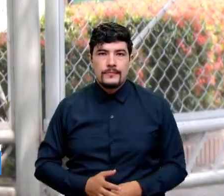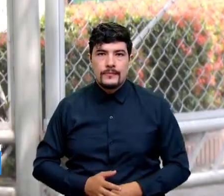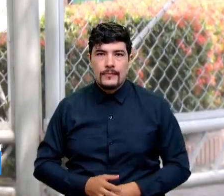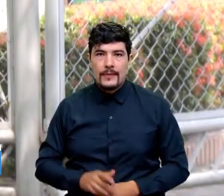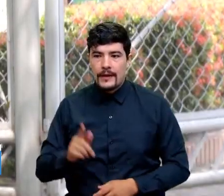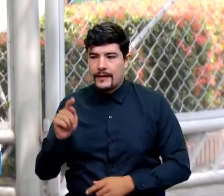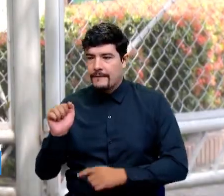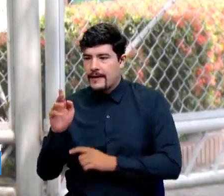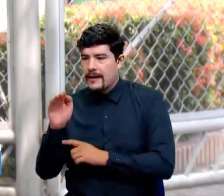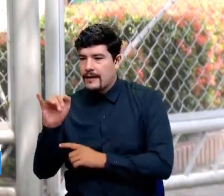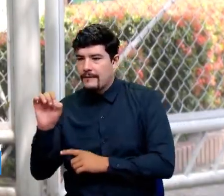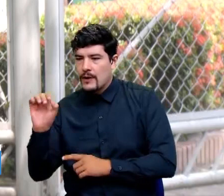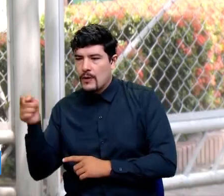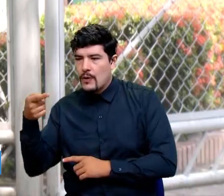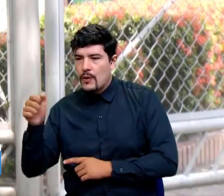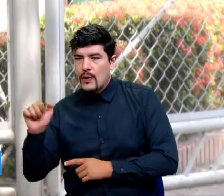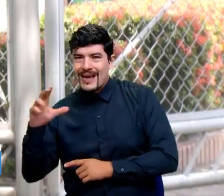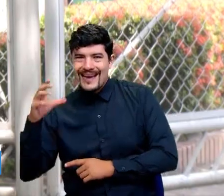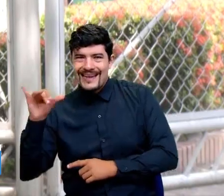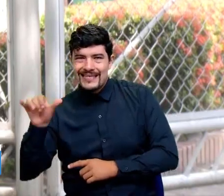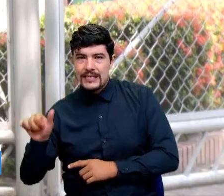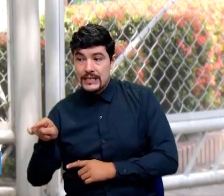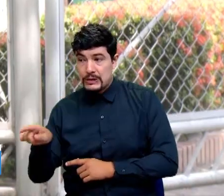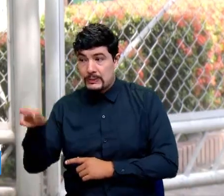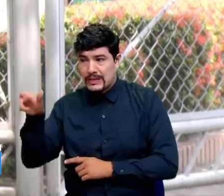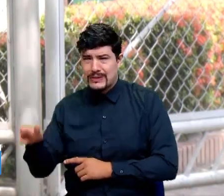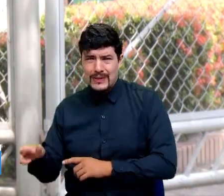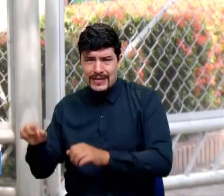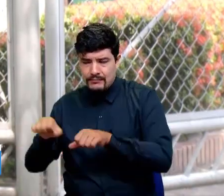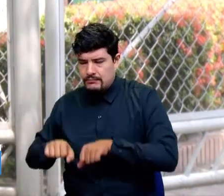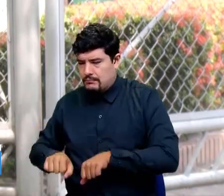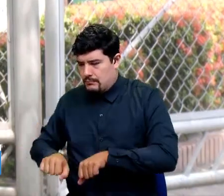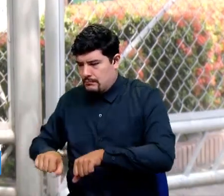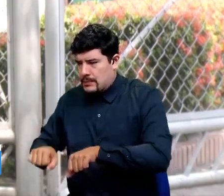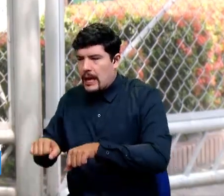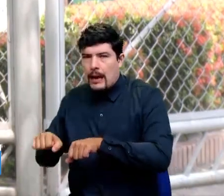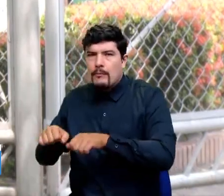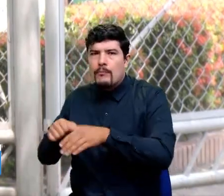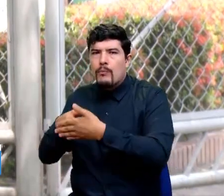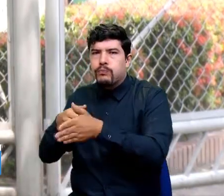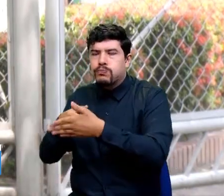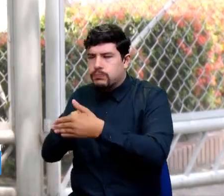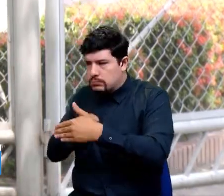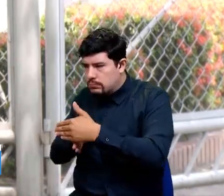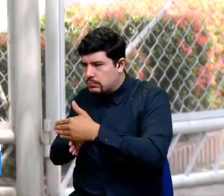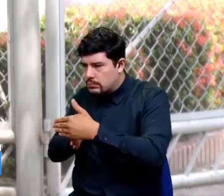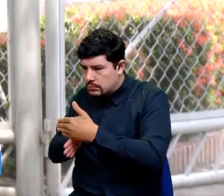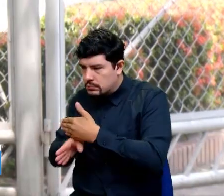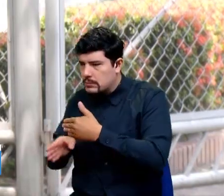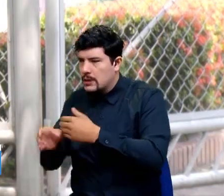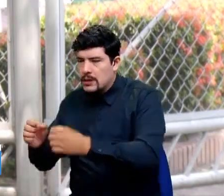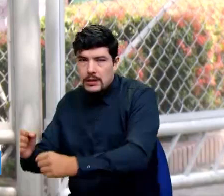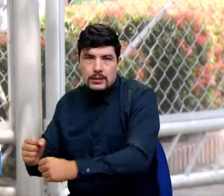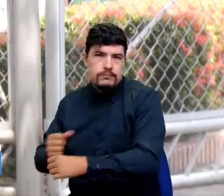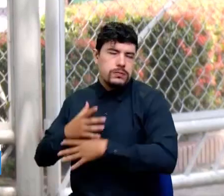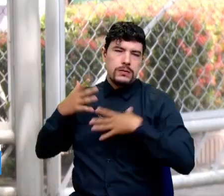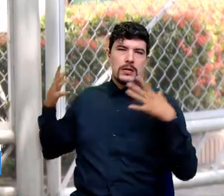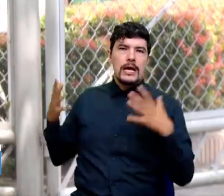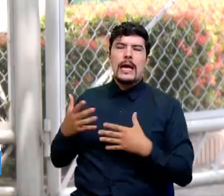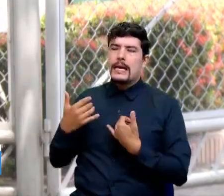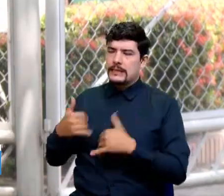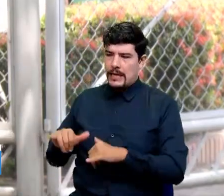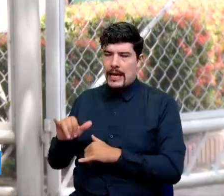Fabio García, el minero que también resultó con heridas en el 85% de su cuerpo con quemaduras, ya